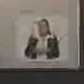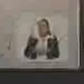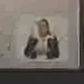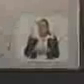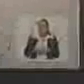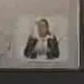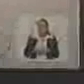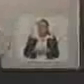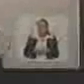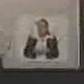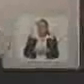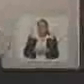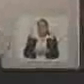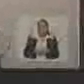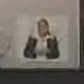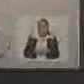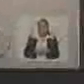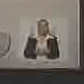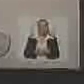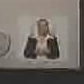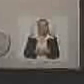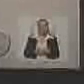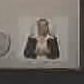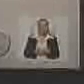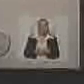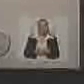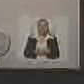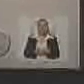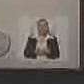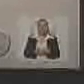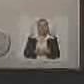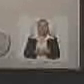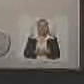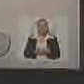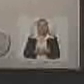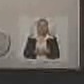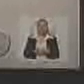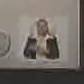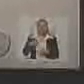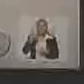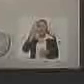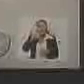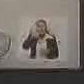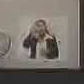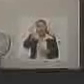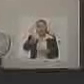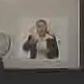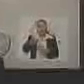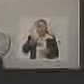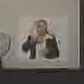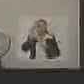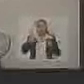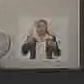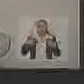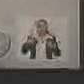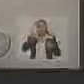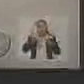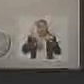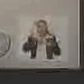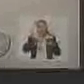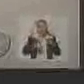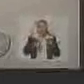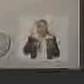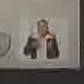Continuando con materia de deporte, quisiera comentarles que nosotros impulsamos la reconstrucción total